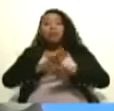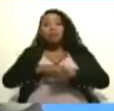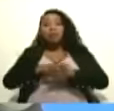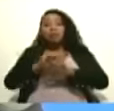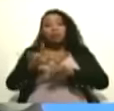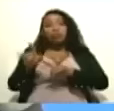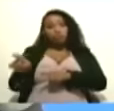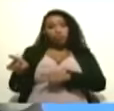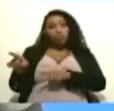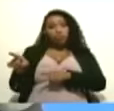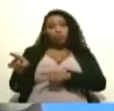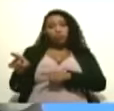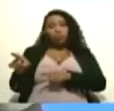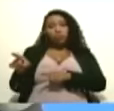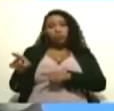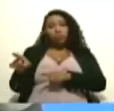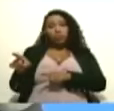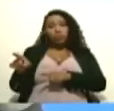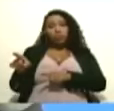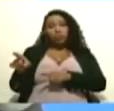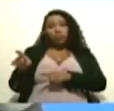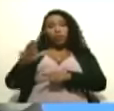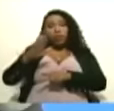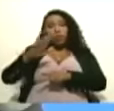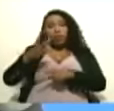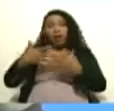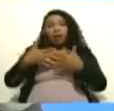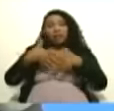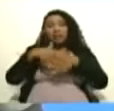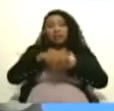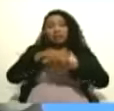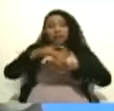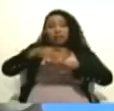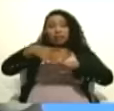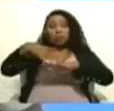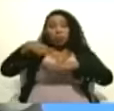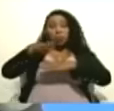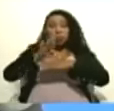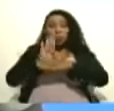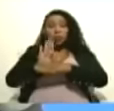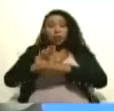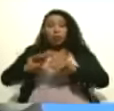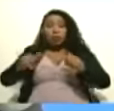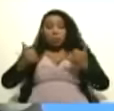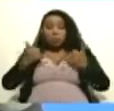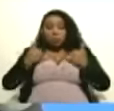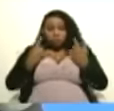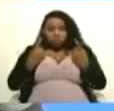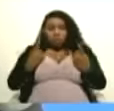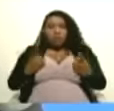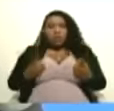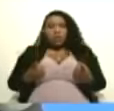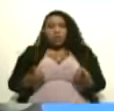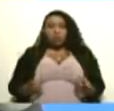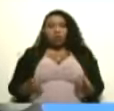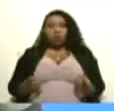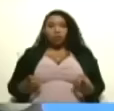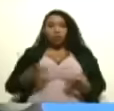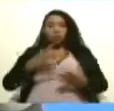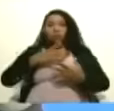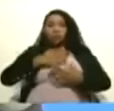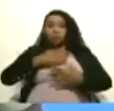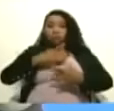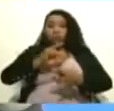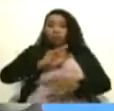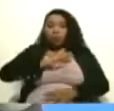delito la integridad territorial la autodeterminación y los intereses de